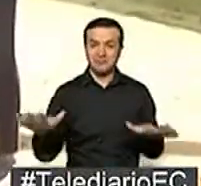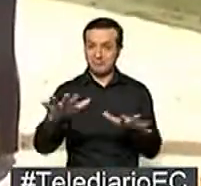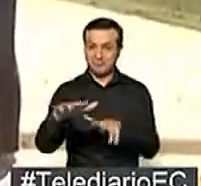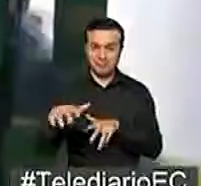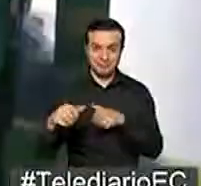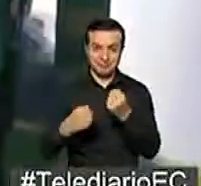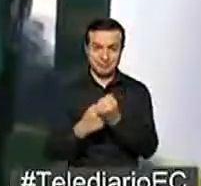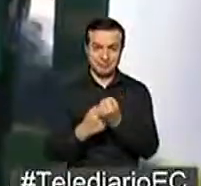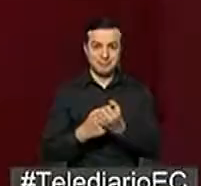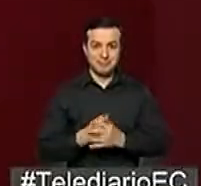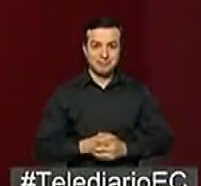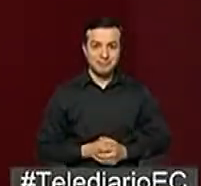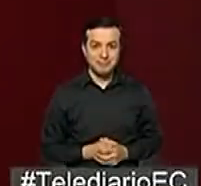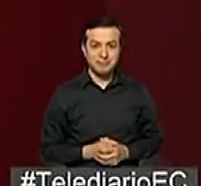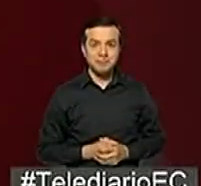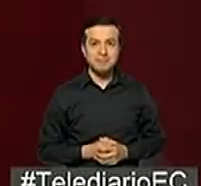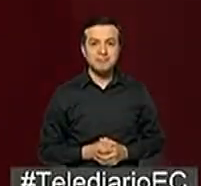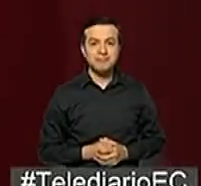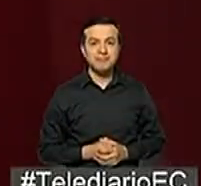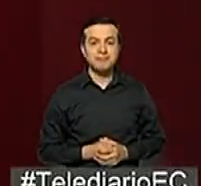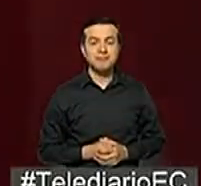cereal.